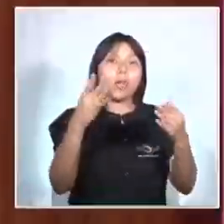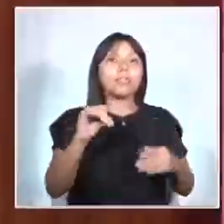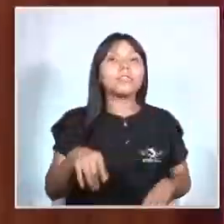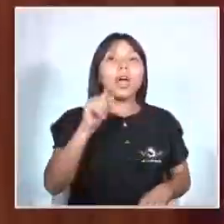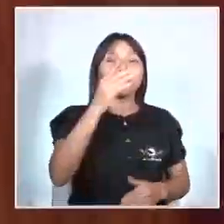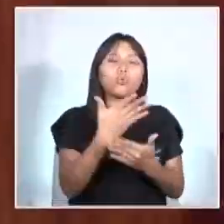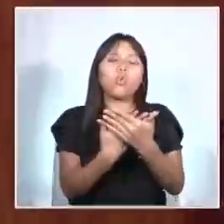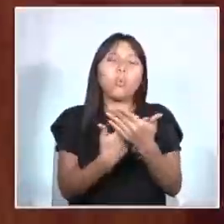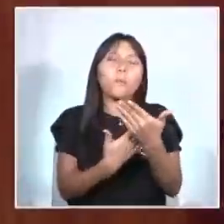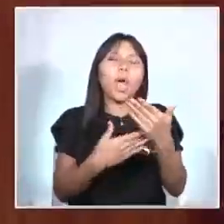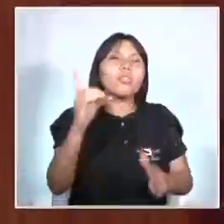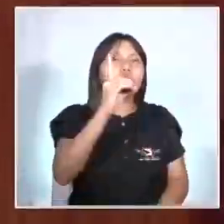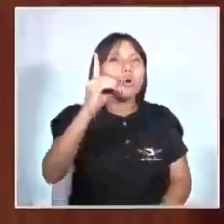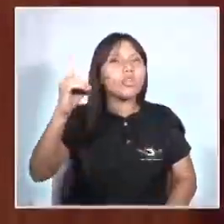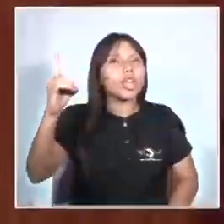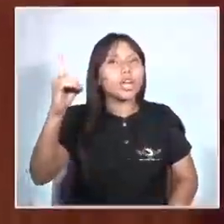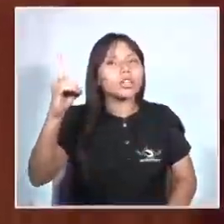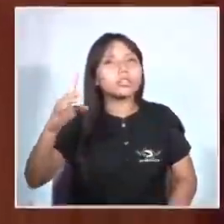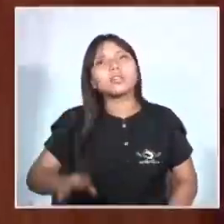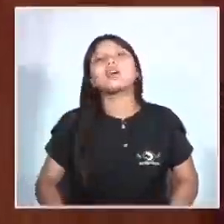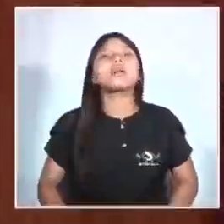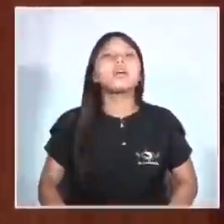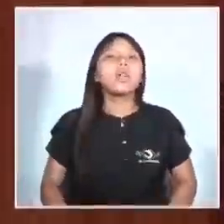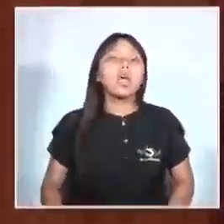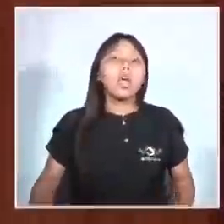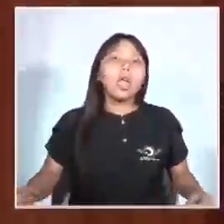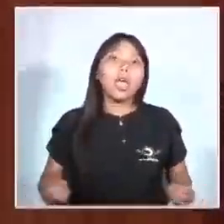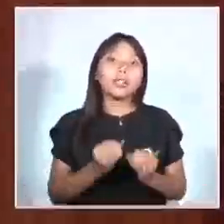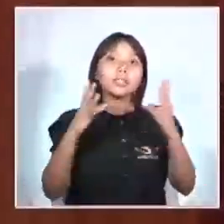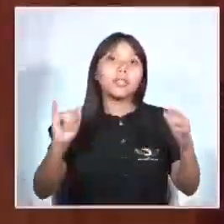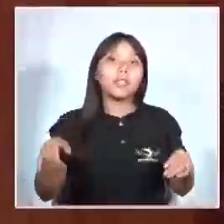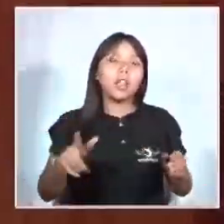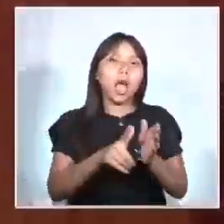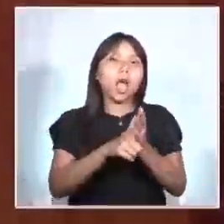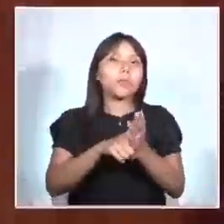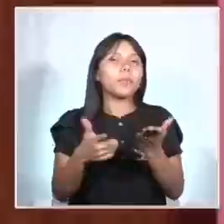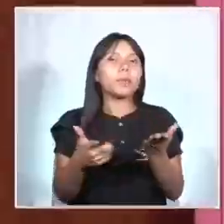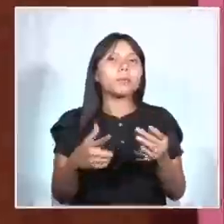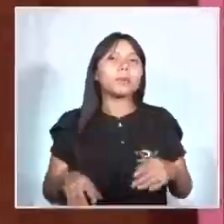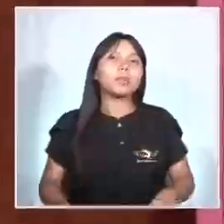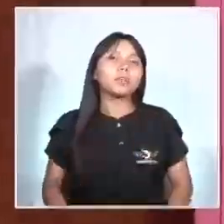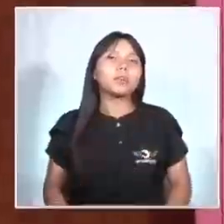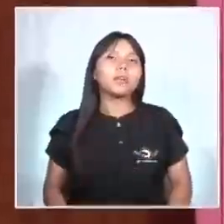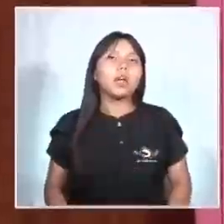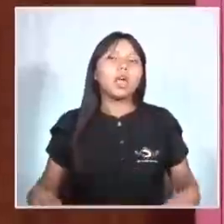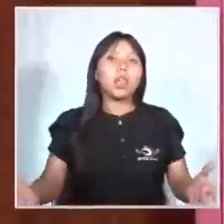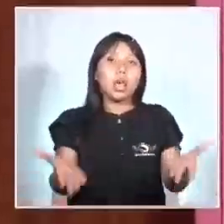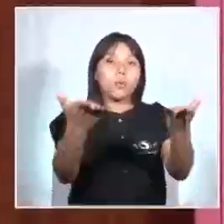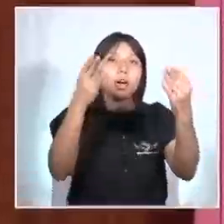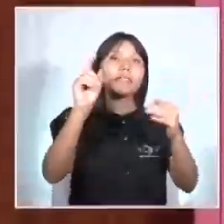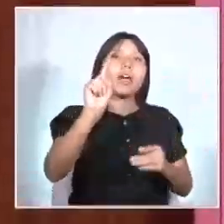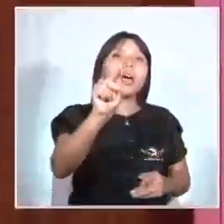Si eres de la nueva dispensación que no abre sino que enciende la Biblia, levanta tu móvil, tu pantalla,